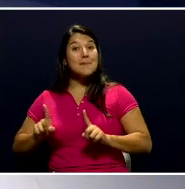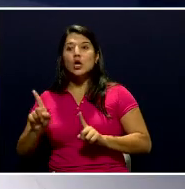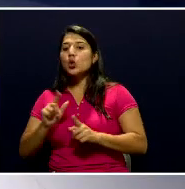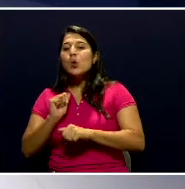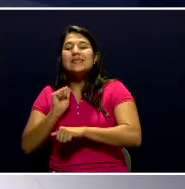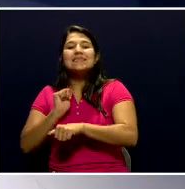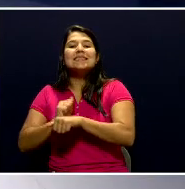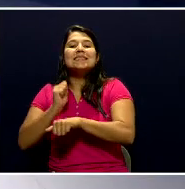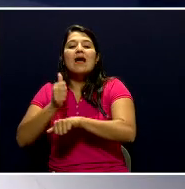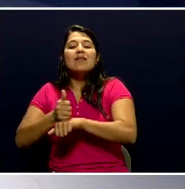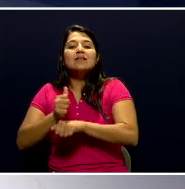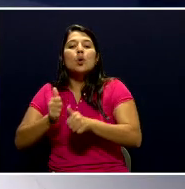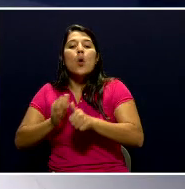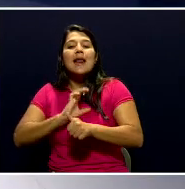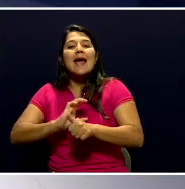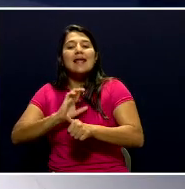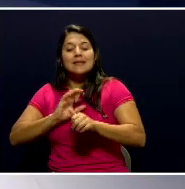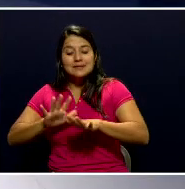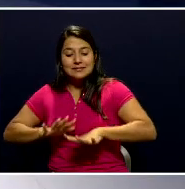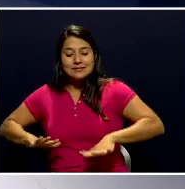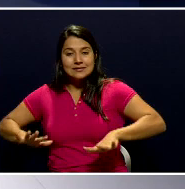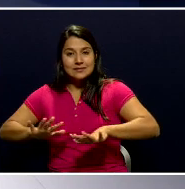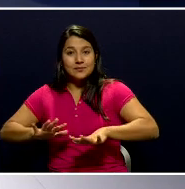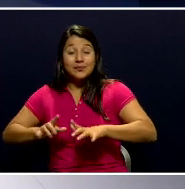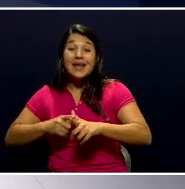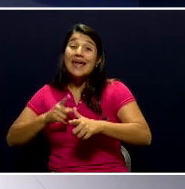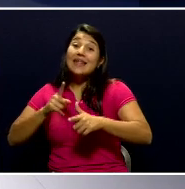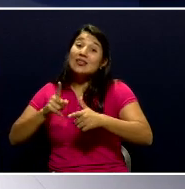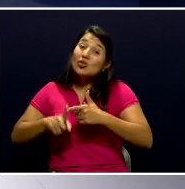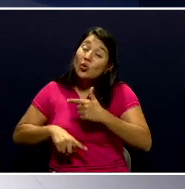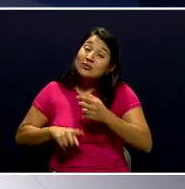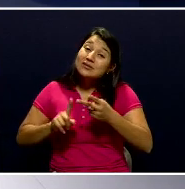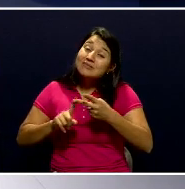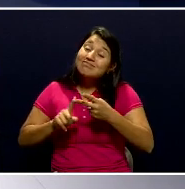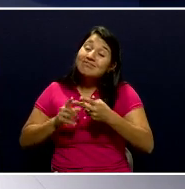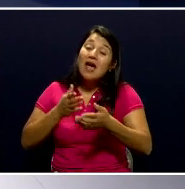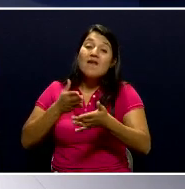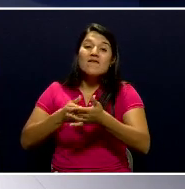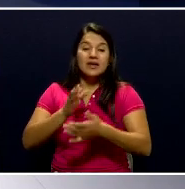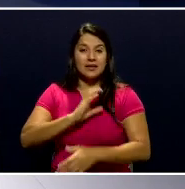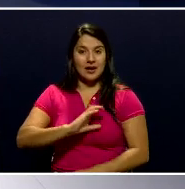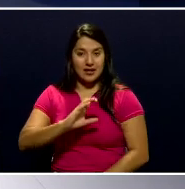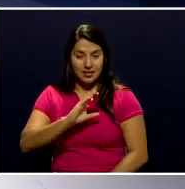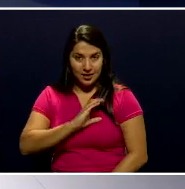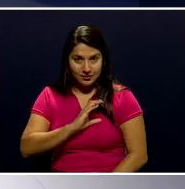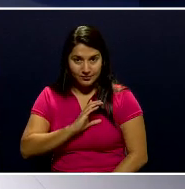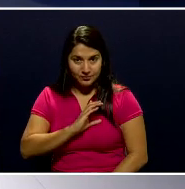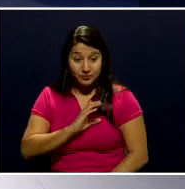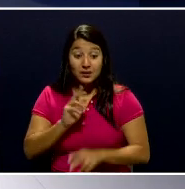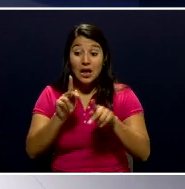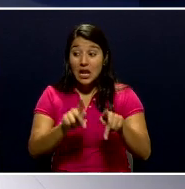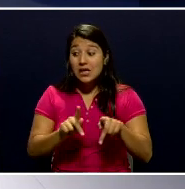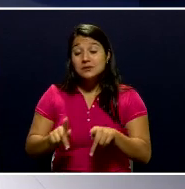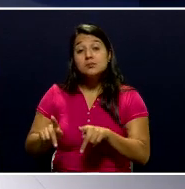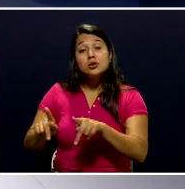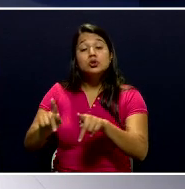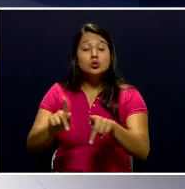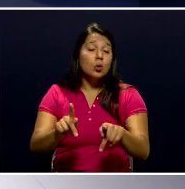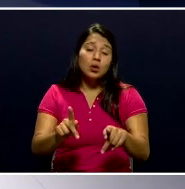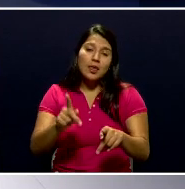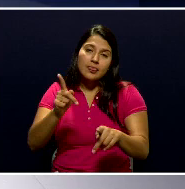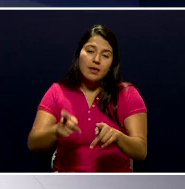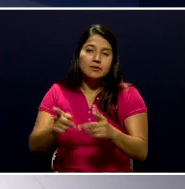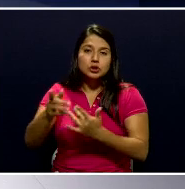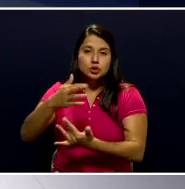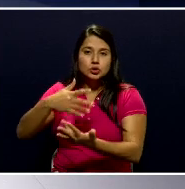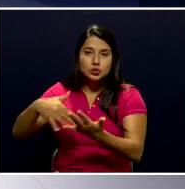impacta en el segundo aspecto, el aspecto de la calidad. Los seres humanos somos seres sociales, somos seres